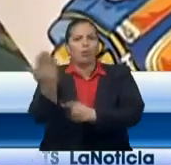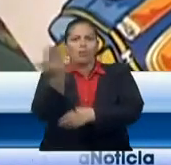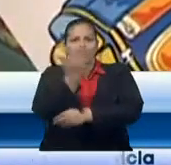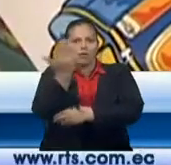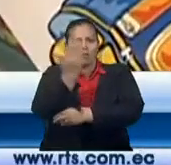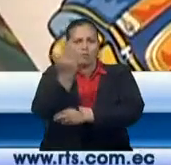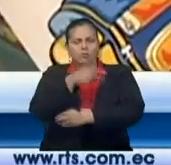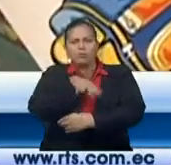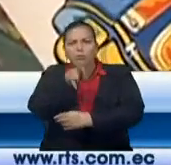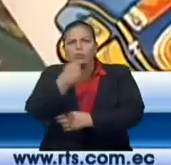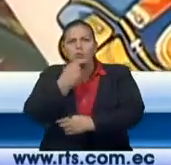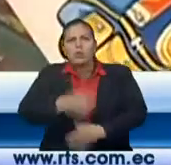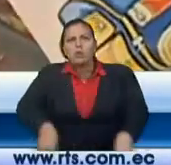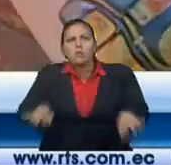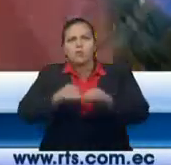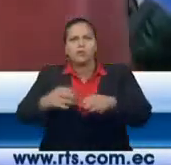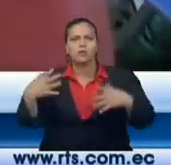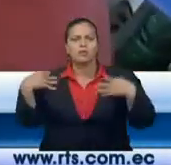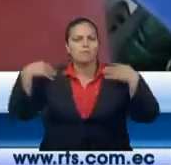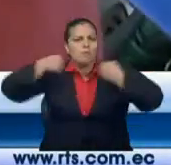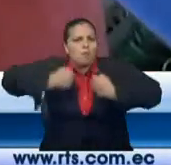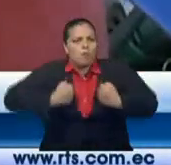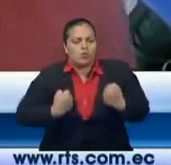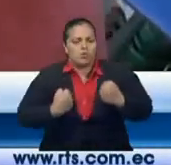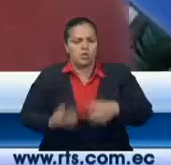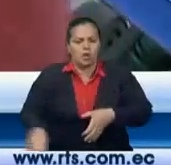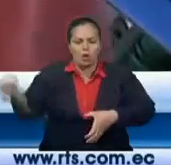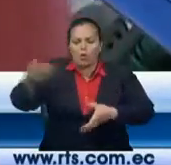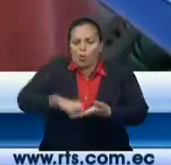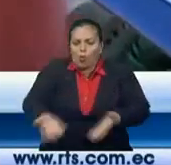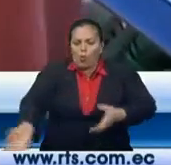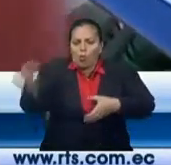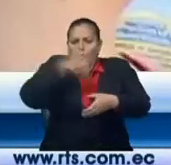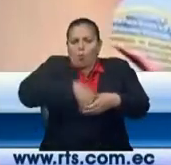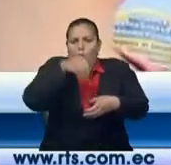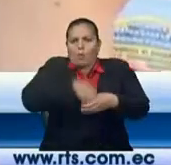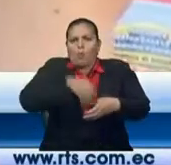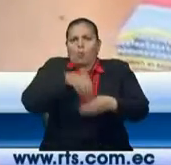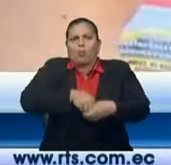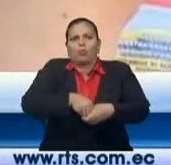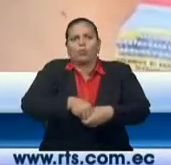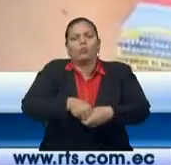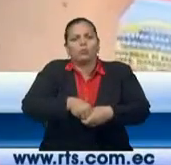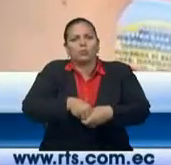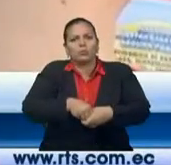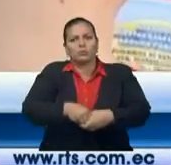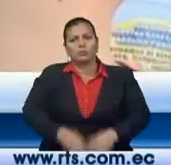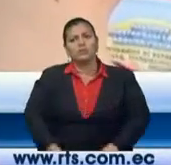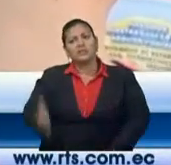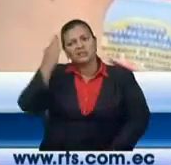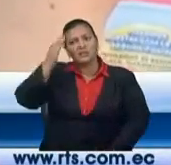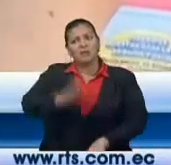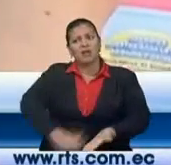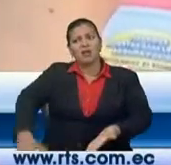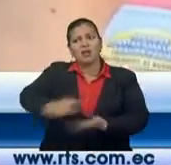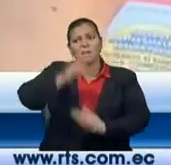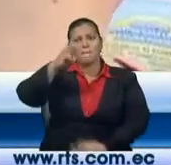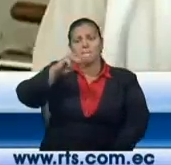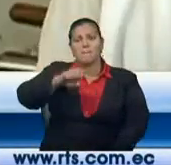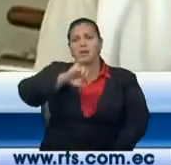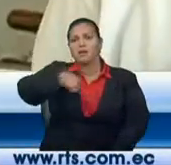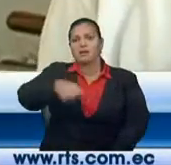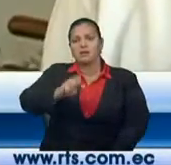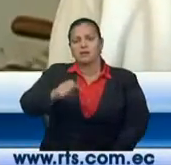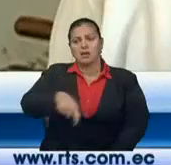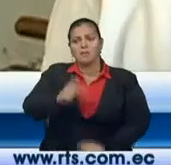nada. Ustedes, como están más cerca de las autoridades, sepan manifestarles que el pueblo, digamos, el Cantón Mejía, necesita una charla de estas para